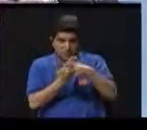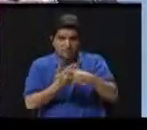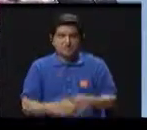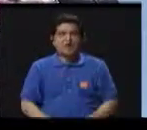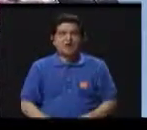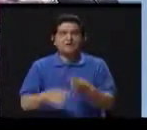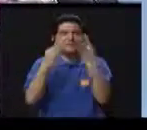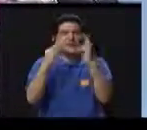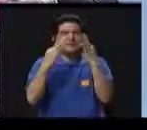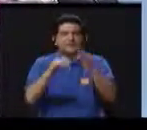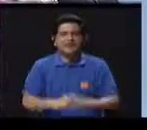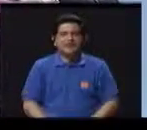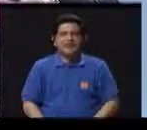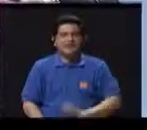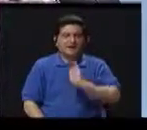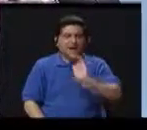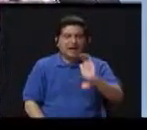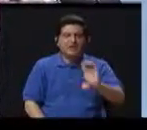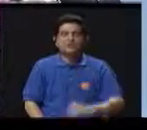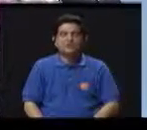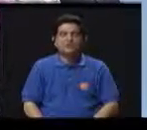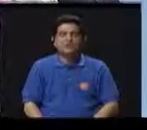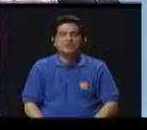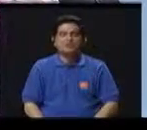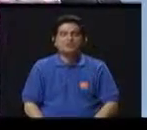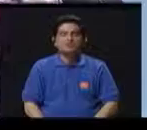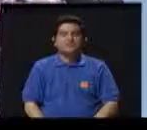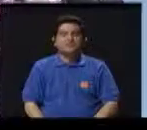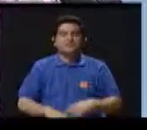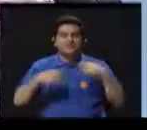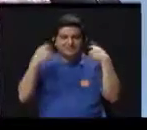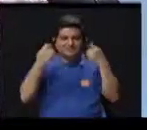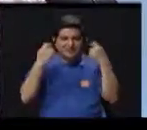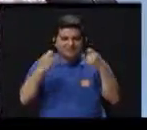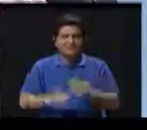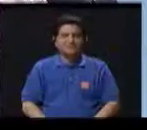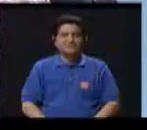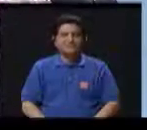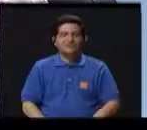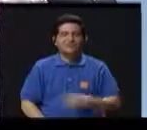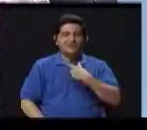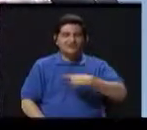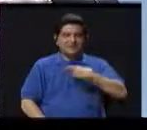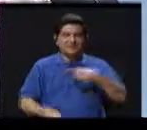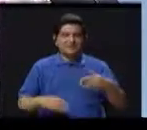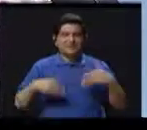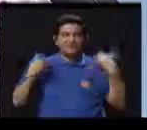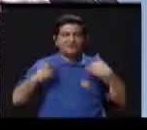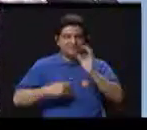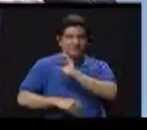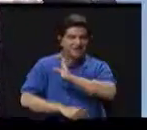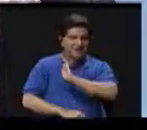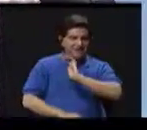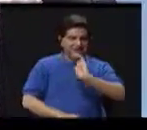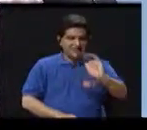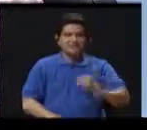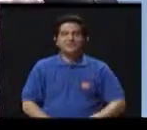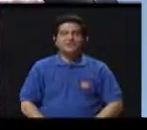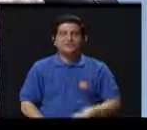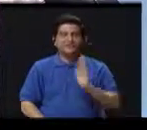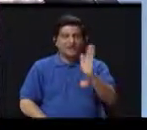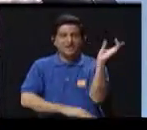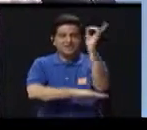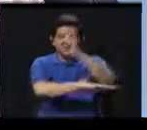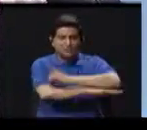este programa quisimos dedicar al tema del niño y la niña, desearles un feliz día a todo ese público infantil que nos